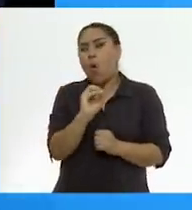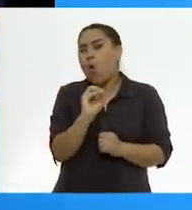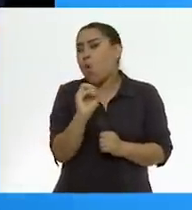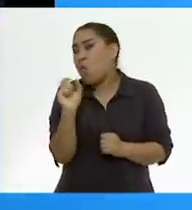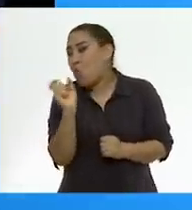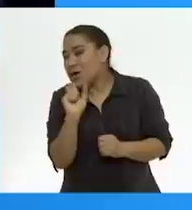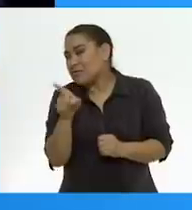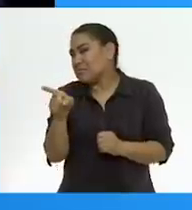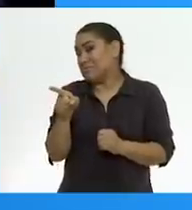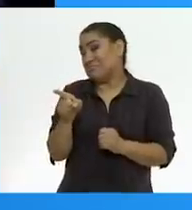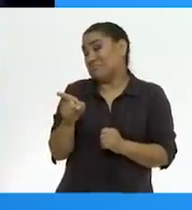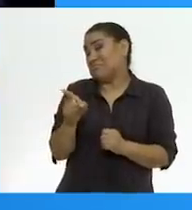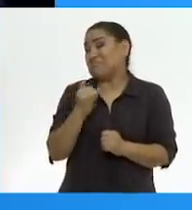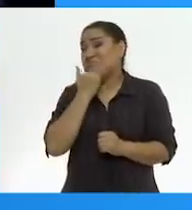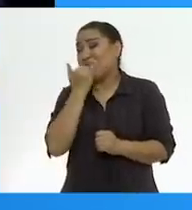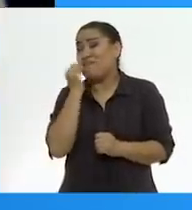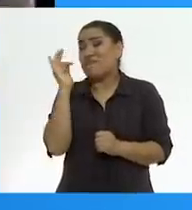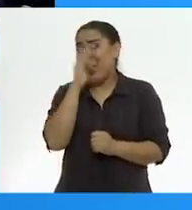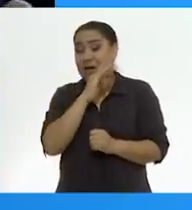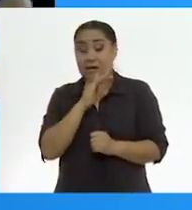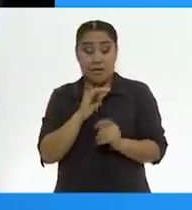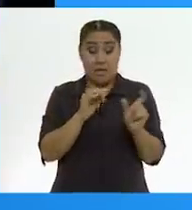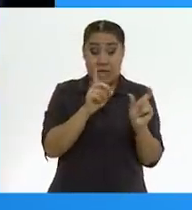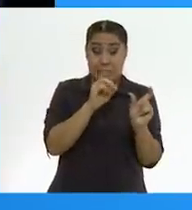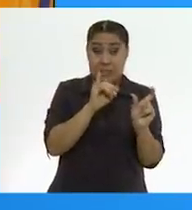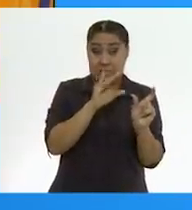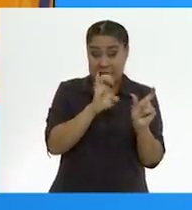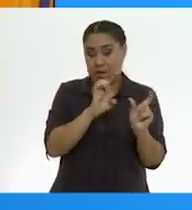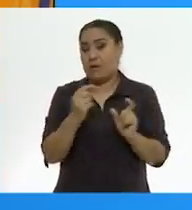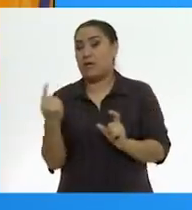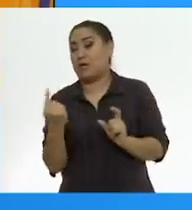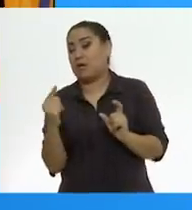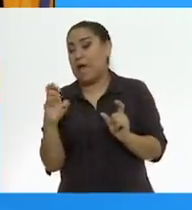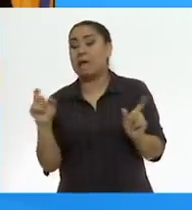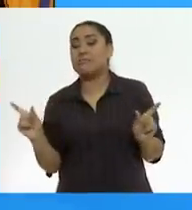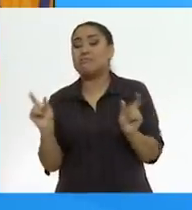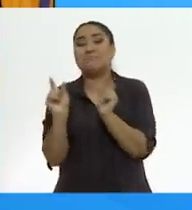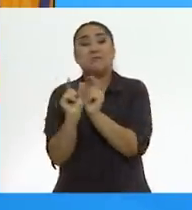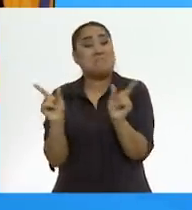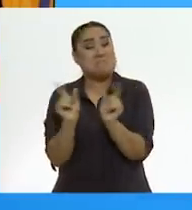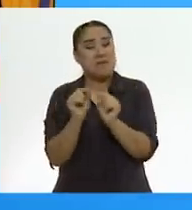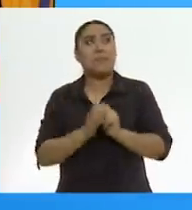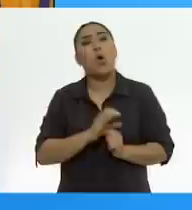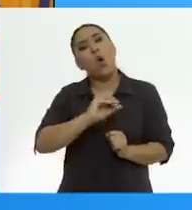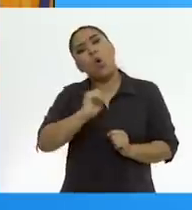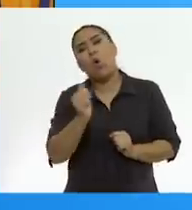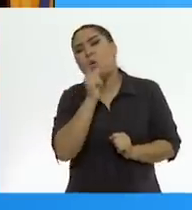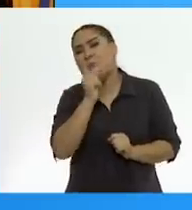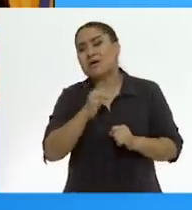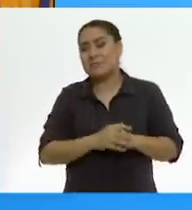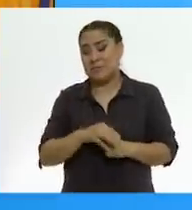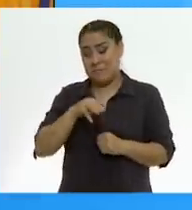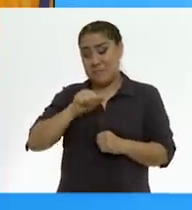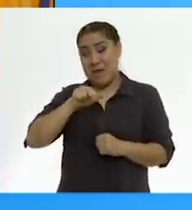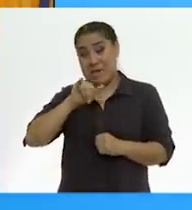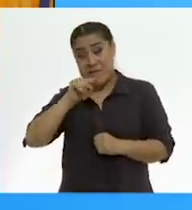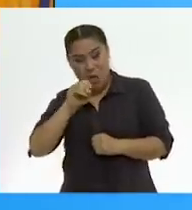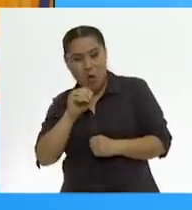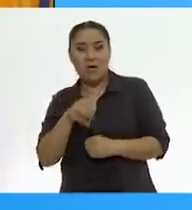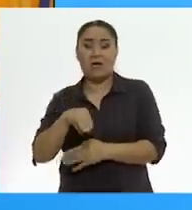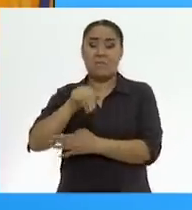nos parece falso. Viene de la unión de las palabras dice y qué. ¡Oh! ¿Y qué tal la palabra manito o